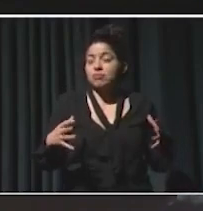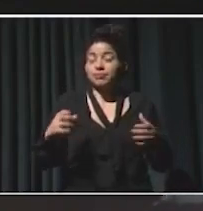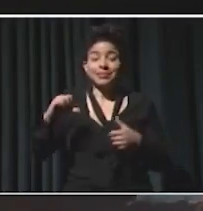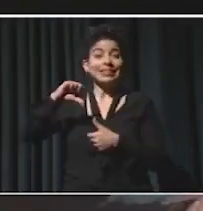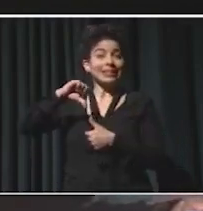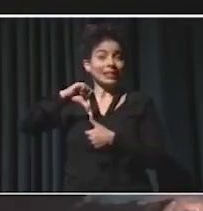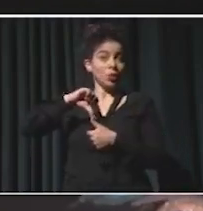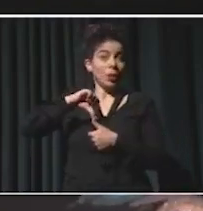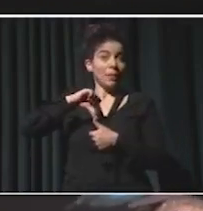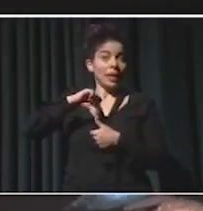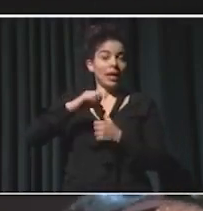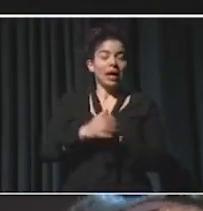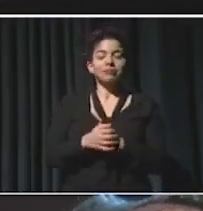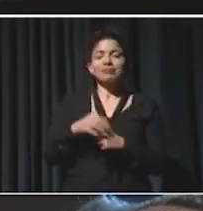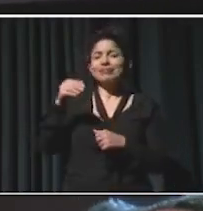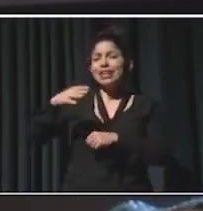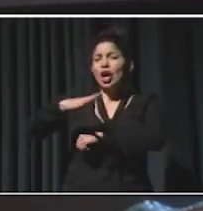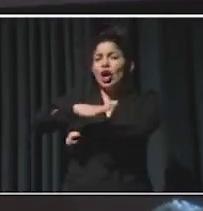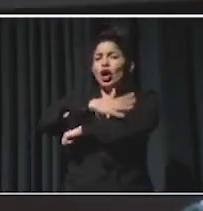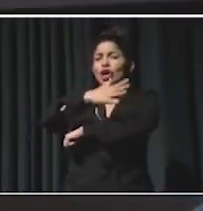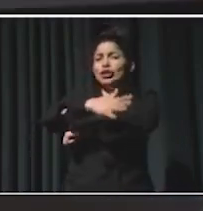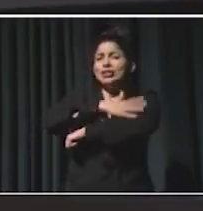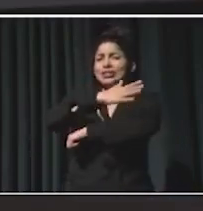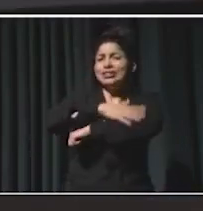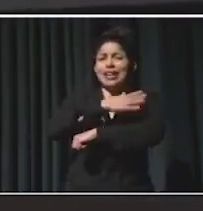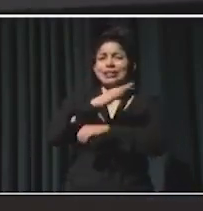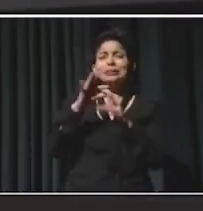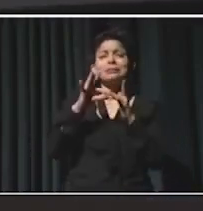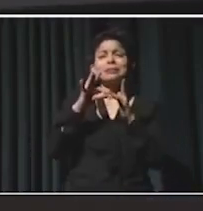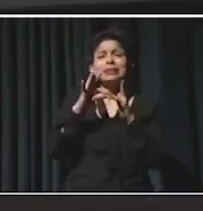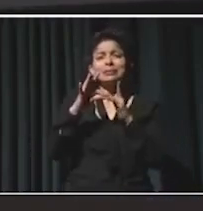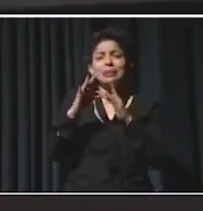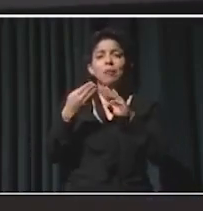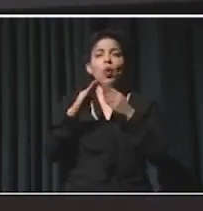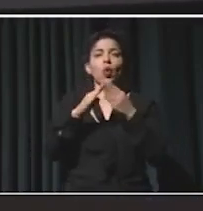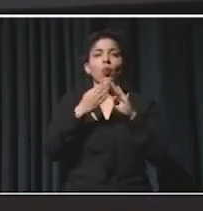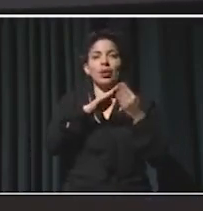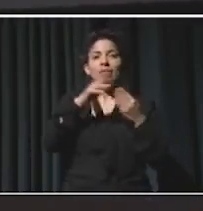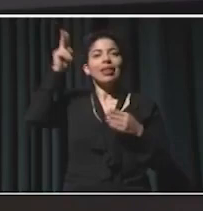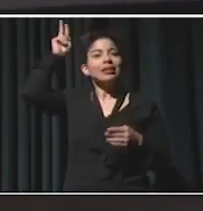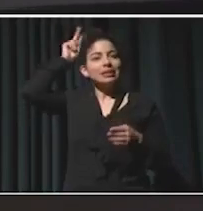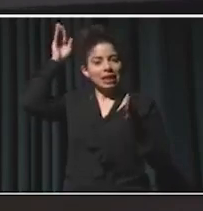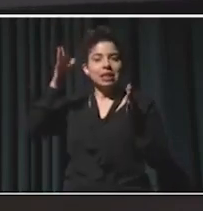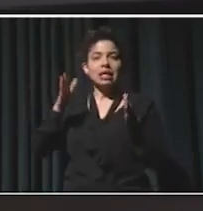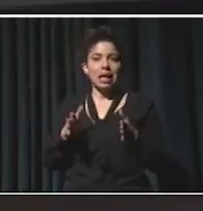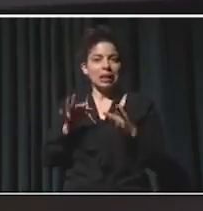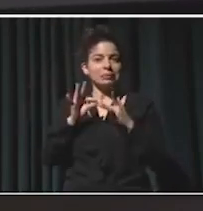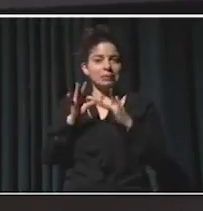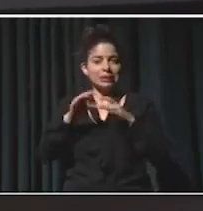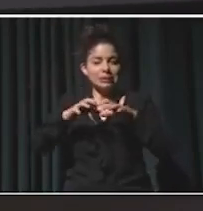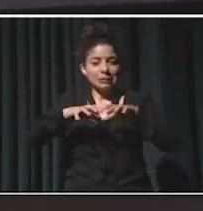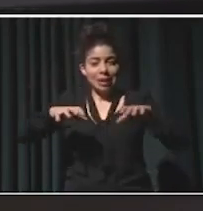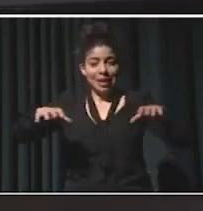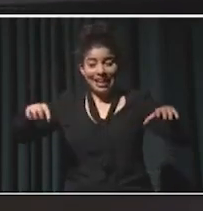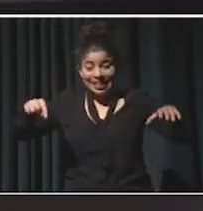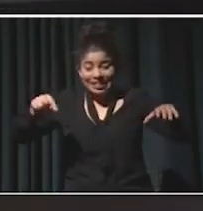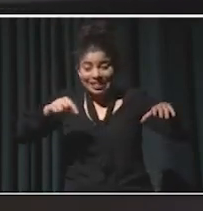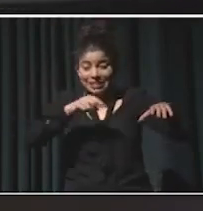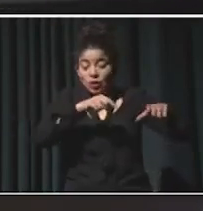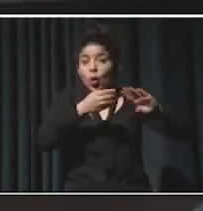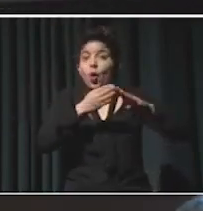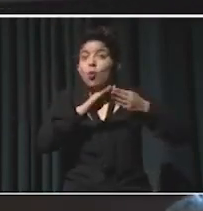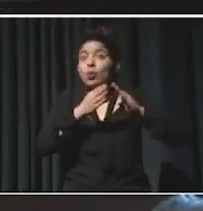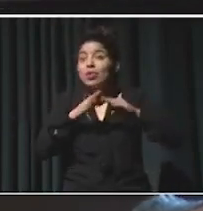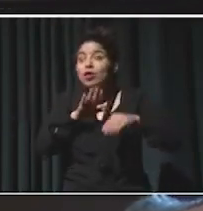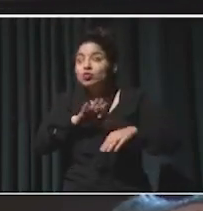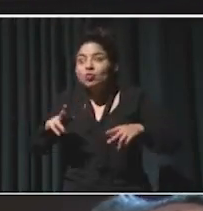Centroamérica alberga costas conformadas principalmente por comunidades indígenas. Estas comunidades